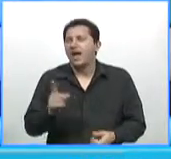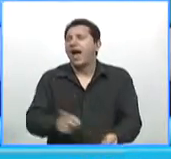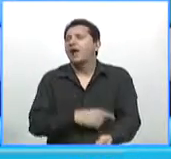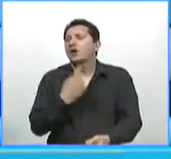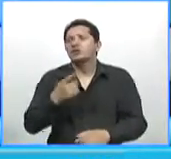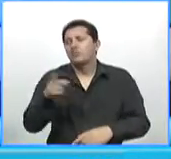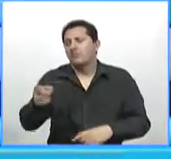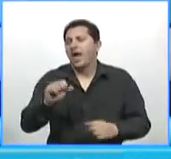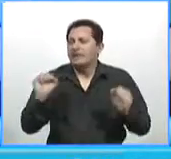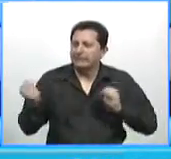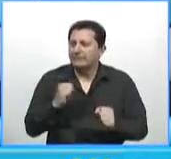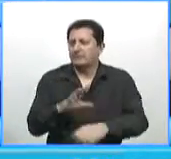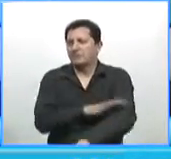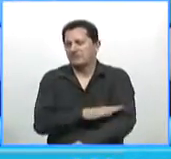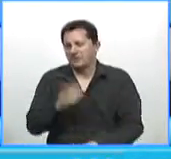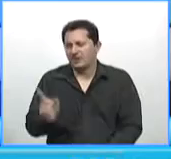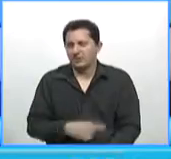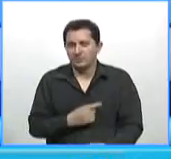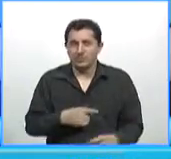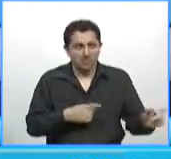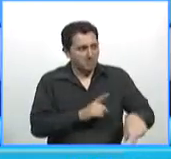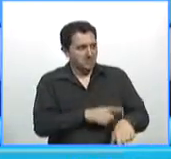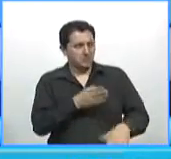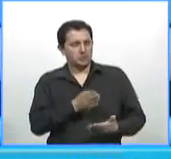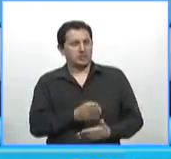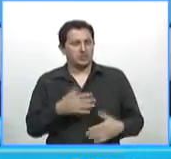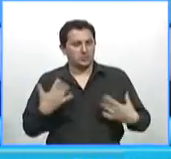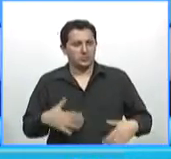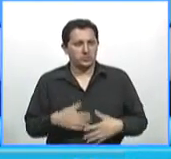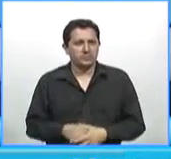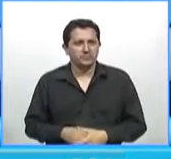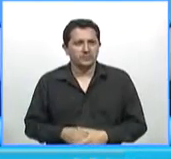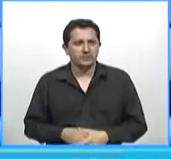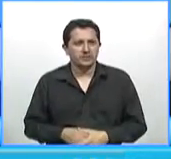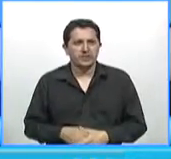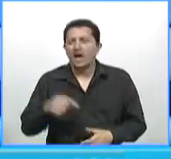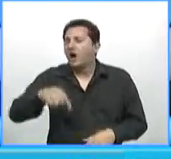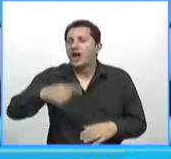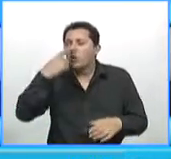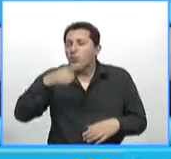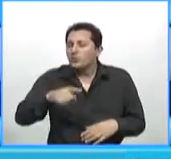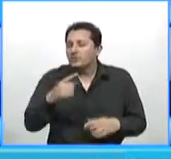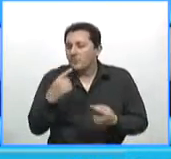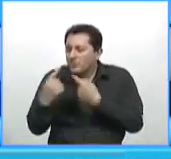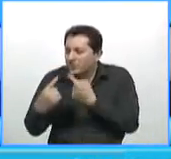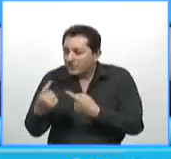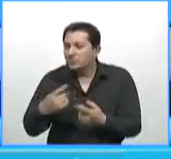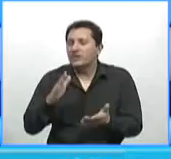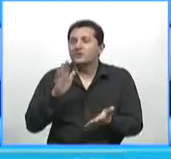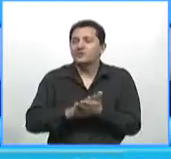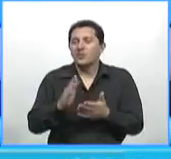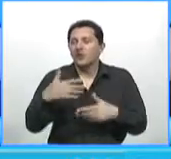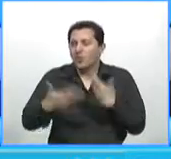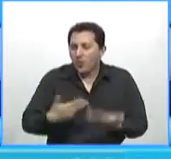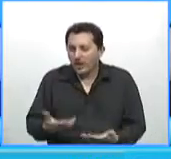la adrenalina, a la presión, todo. Sí, me puso serio. Comienza el momento lúdico, el último tramo de la entrevista, que tiene que ver con,